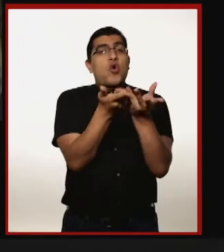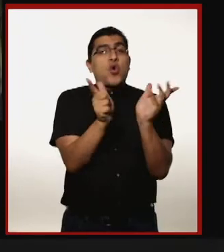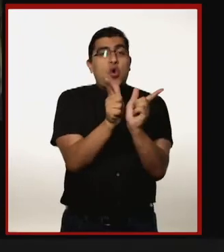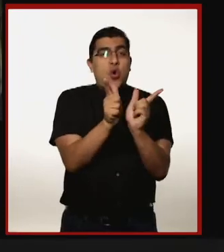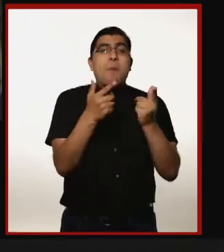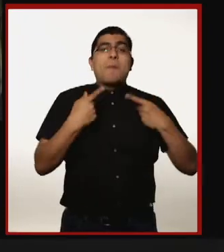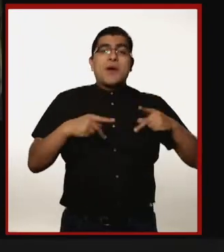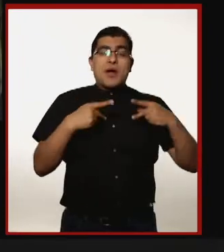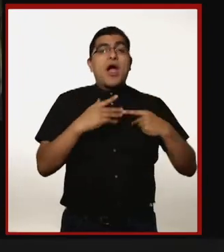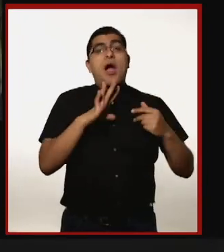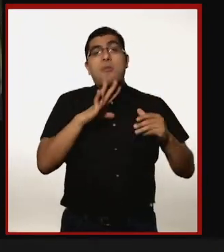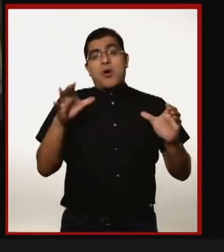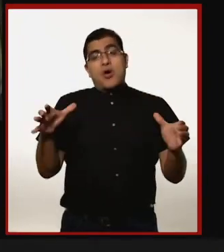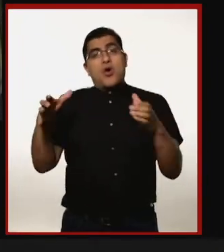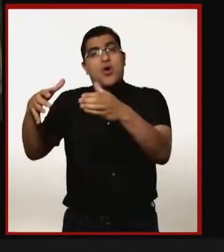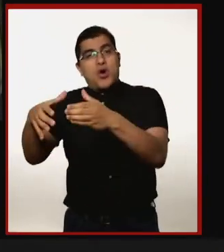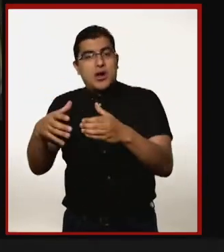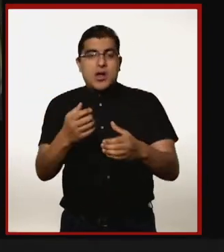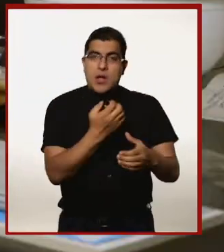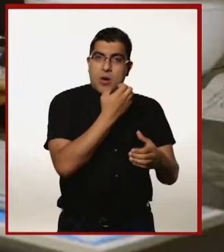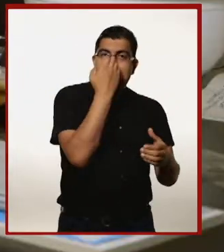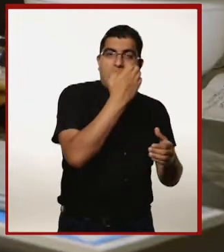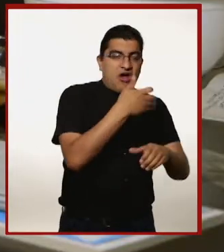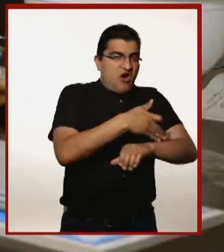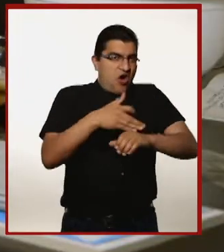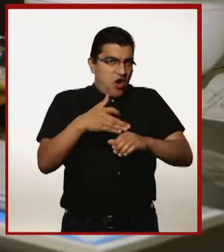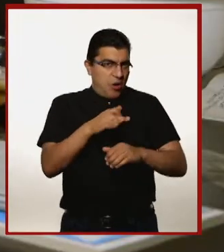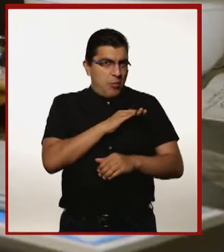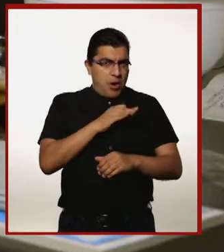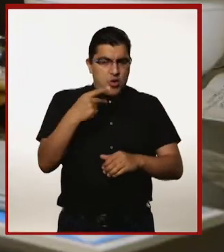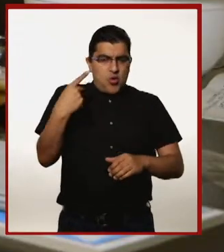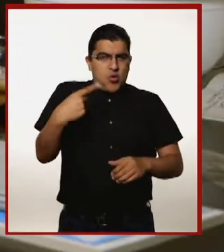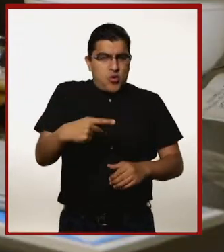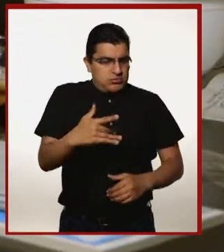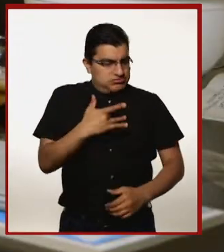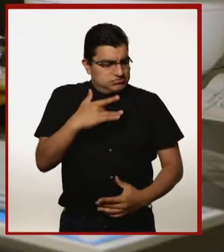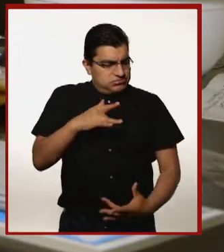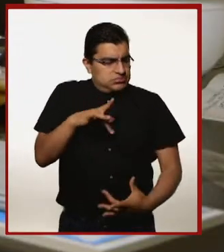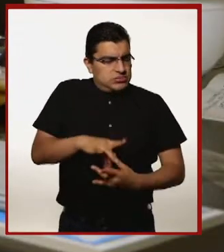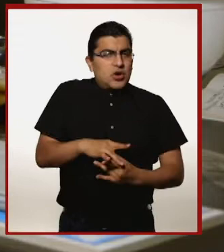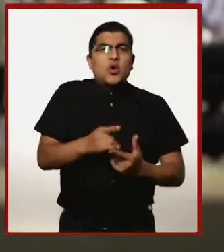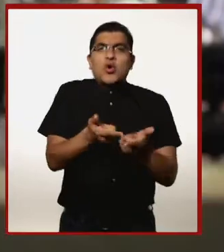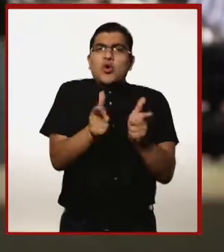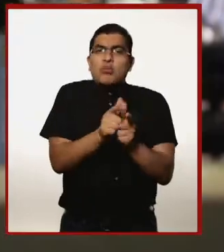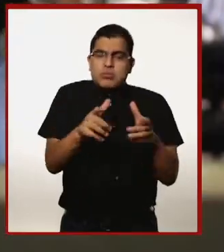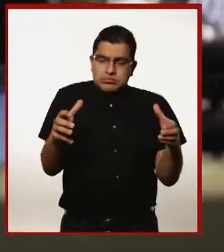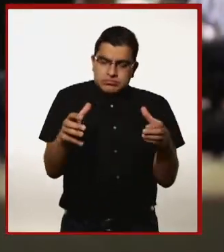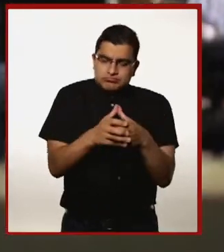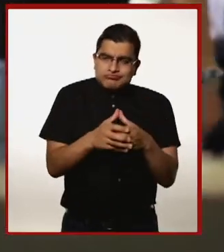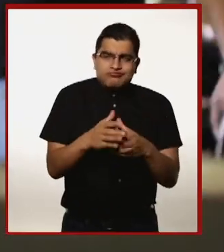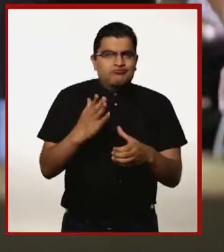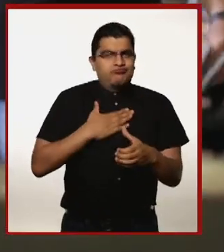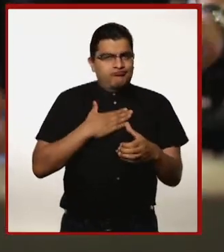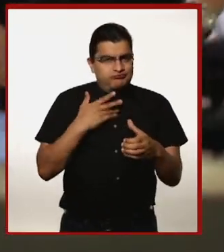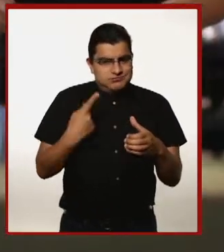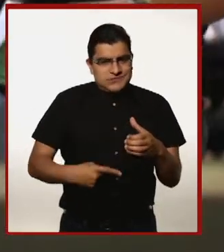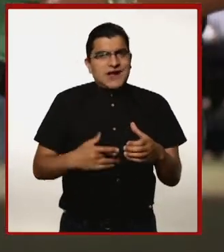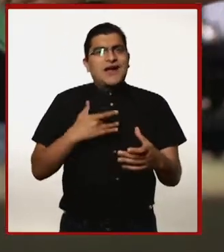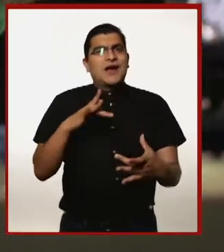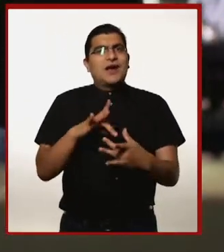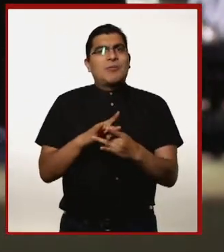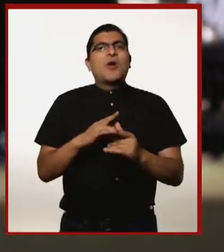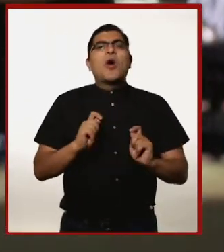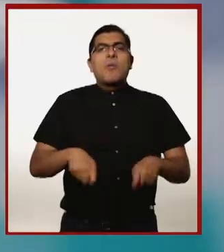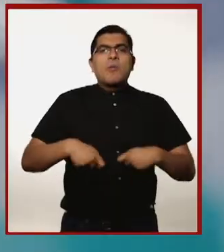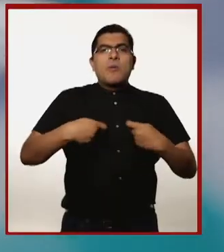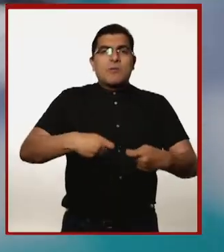personas. Puede ser la comunidad, la institución, la familia propia, ese es un grupo al que pertenecemos y que nos genera también